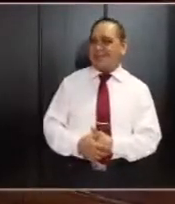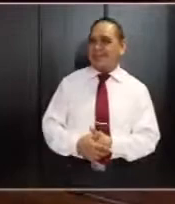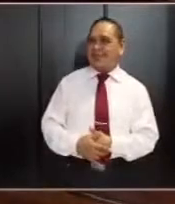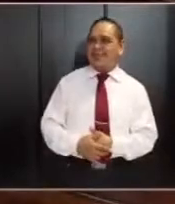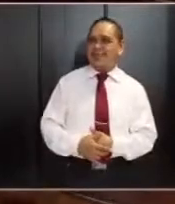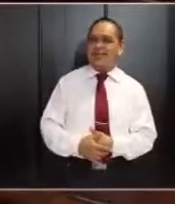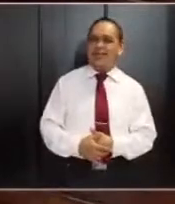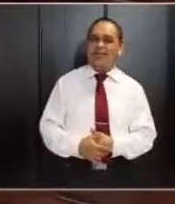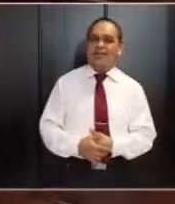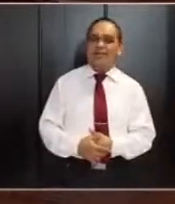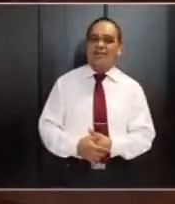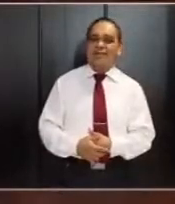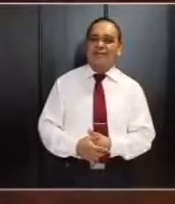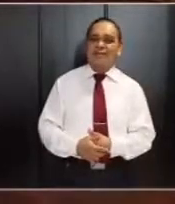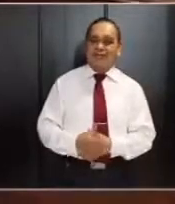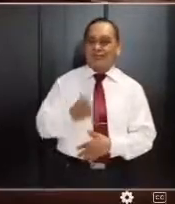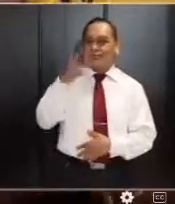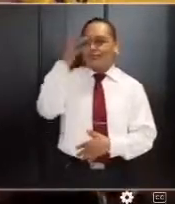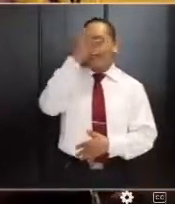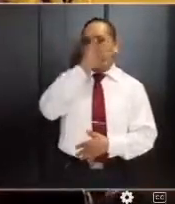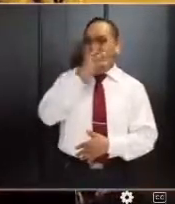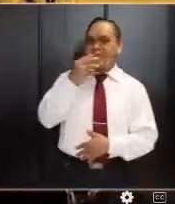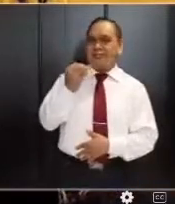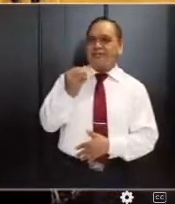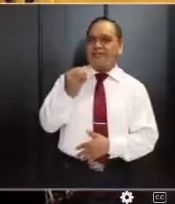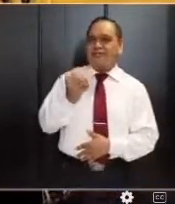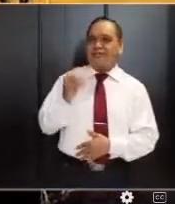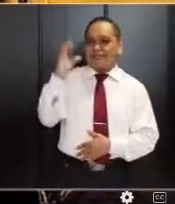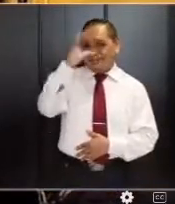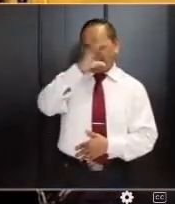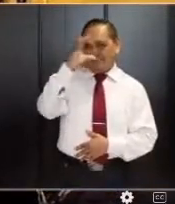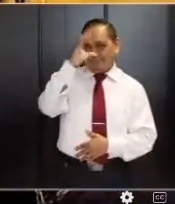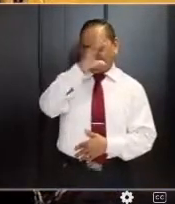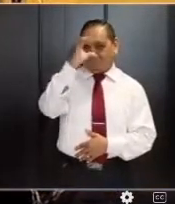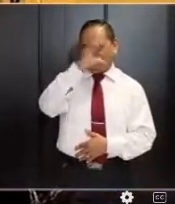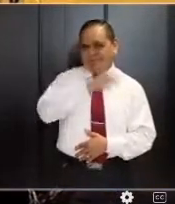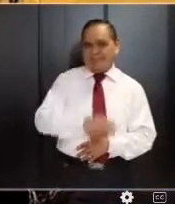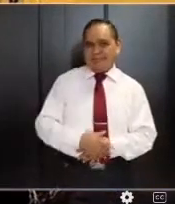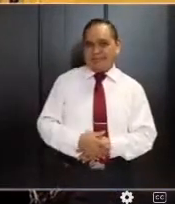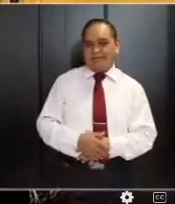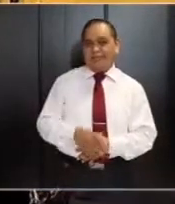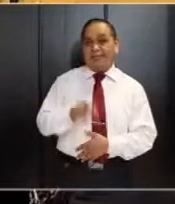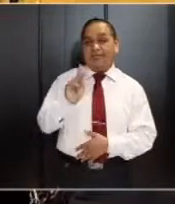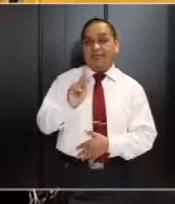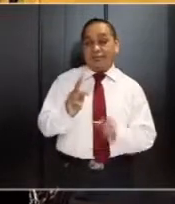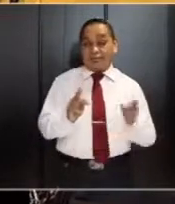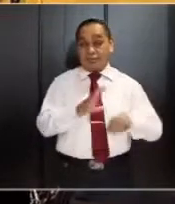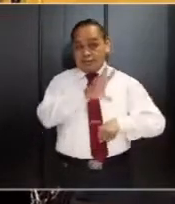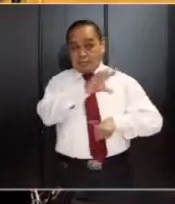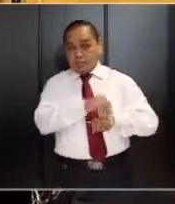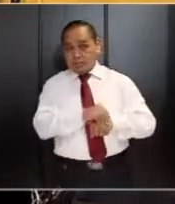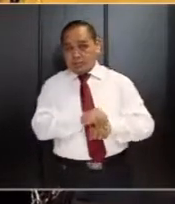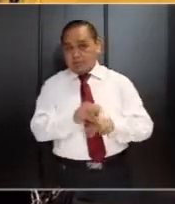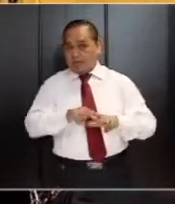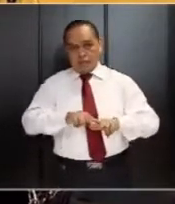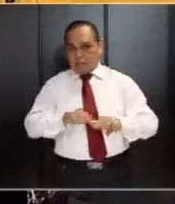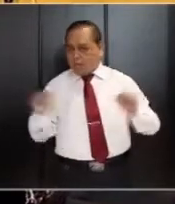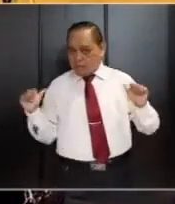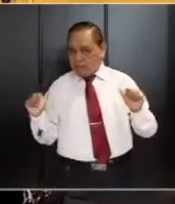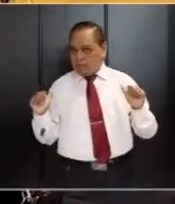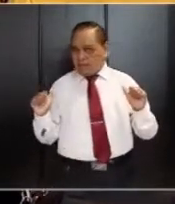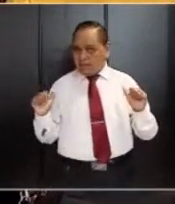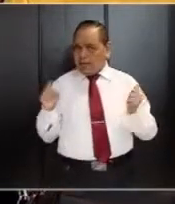Vente, Taris. Qué lindas. Ahora, no tienen que pedirle permiso a nadie. Ustedes nada